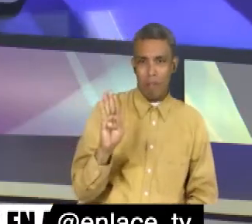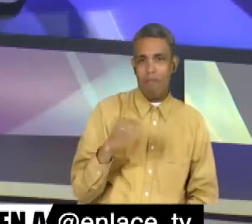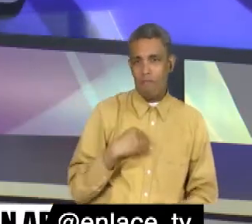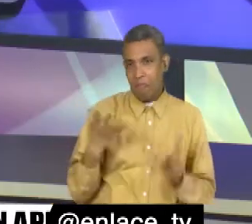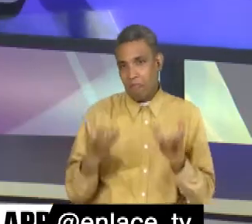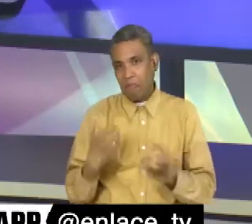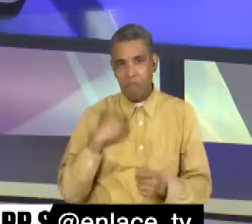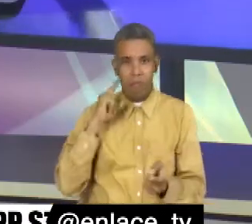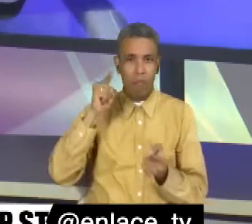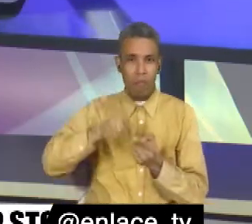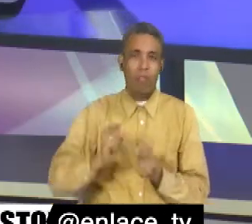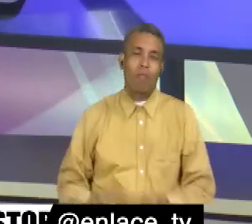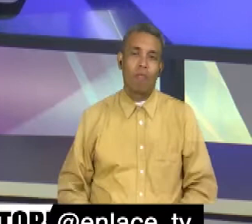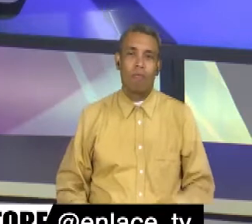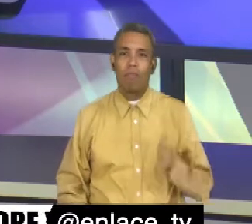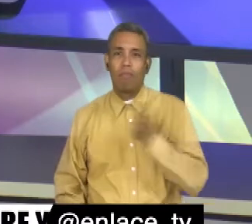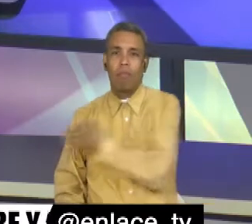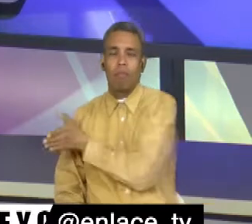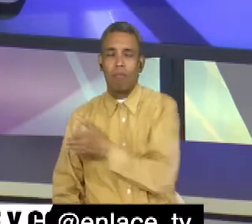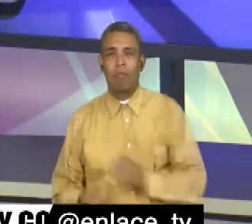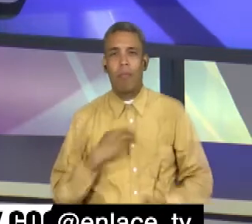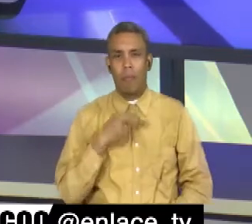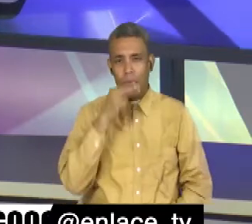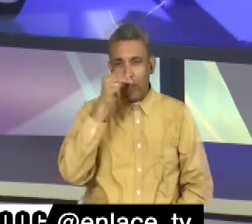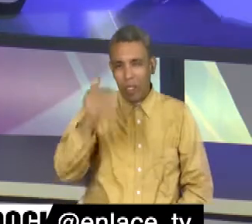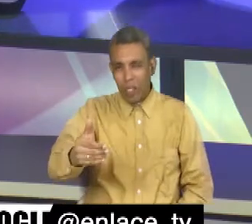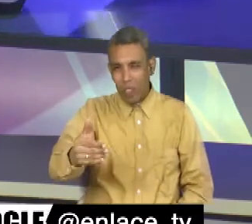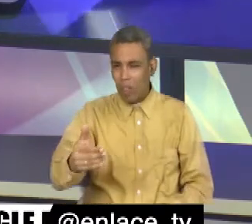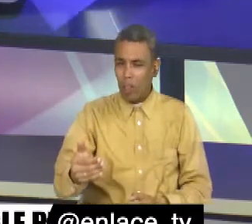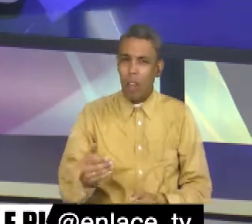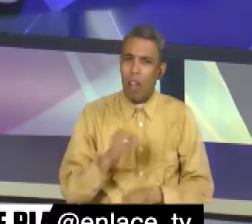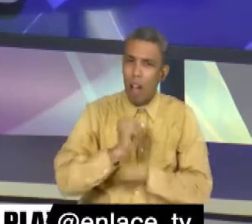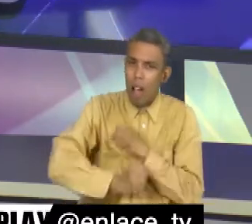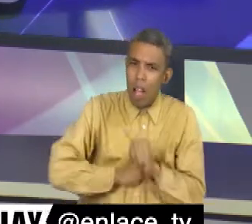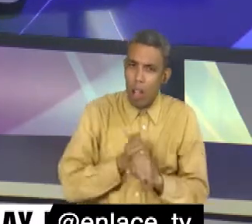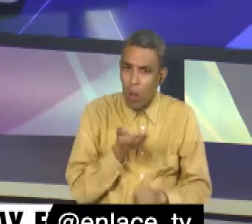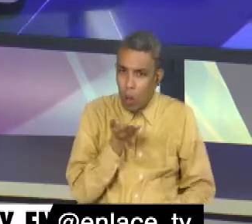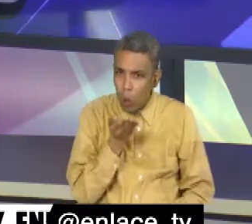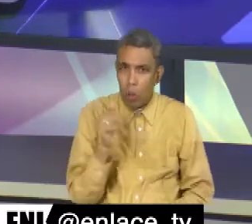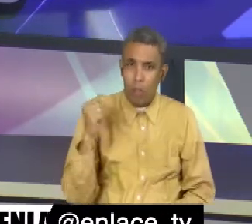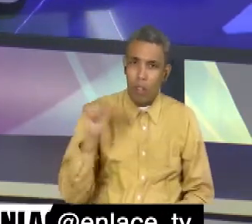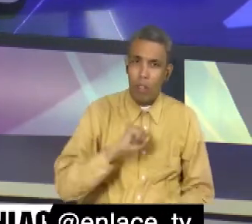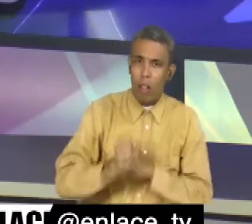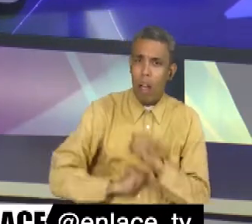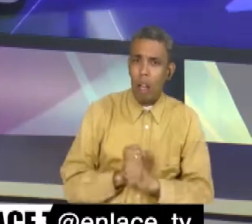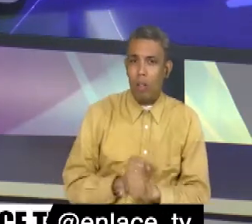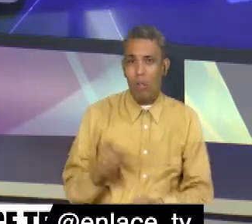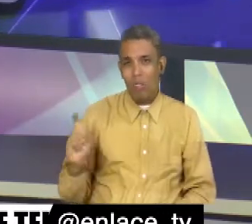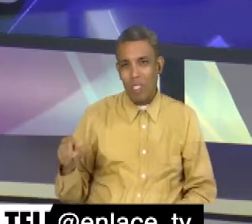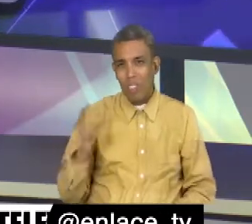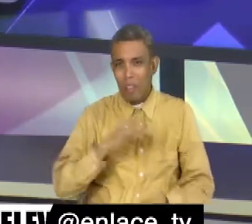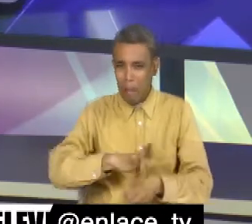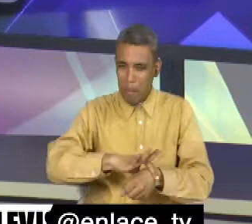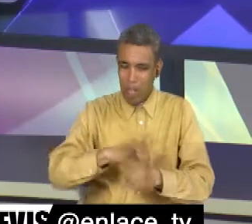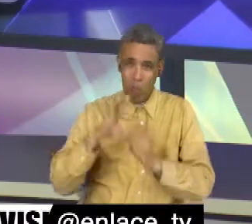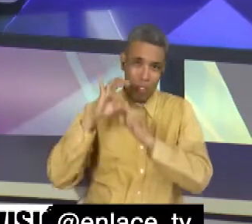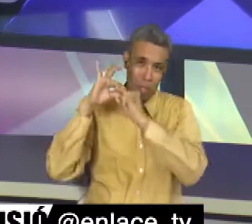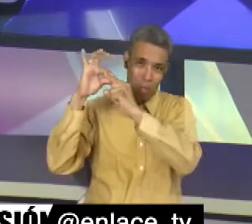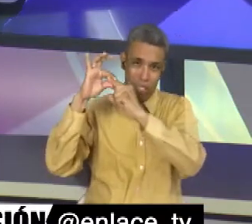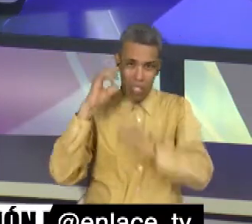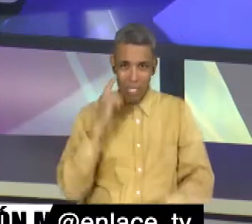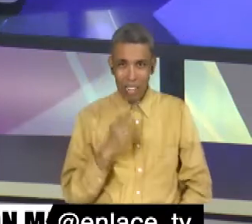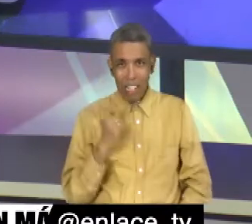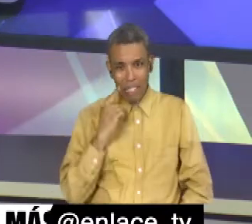Un menor de 10 años requiere con urgencia ser visto por un cardiólogo en la ciudad de Bucaramanga. Según la prescripción médica del